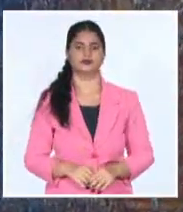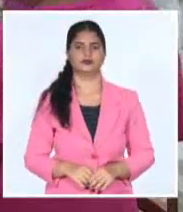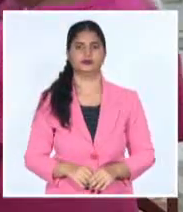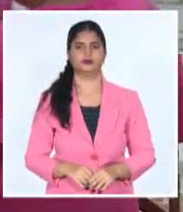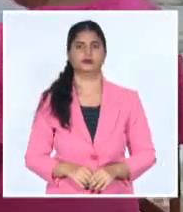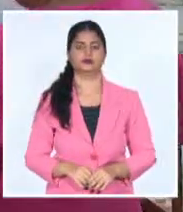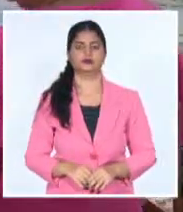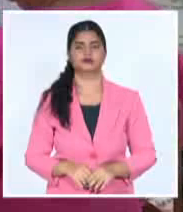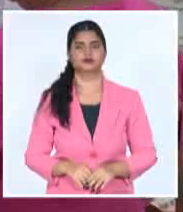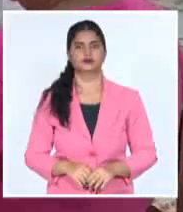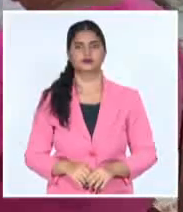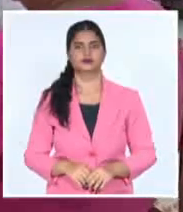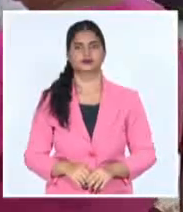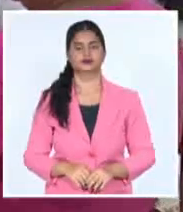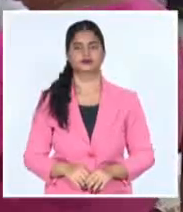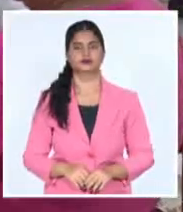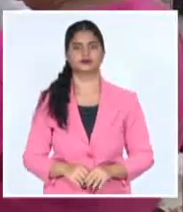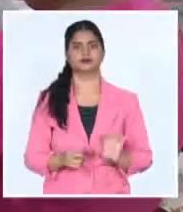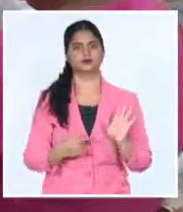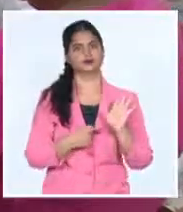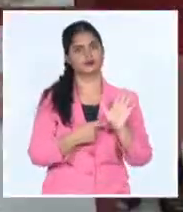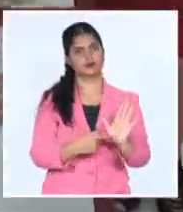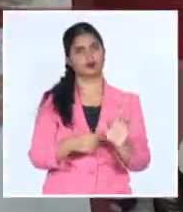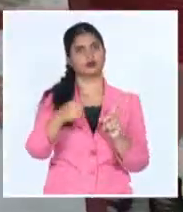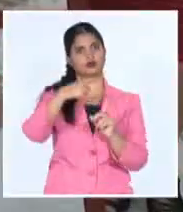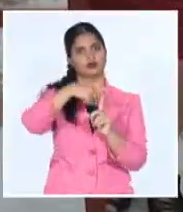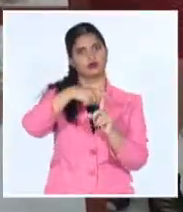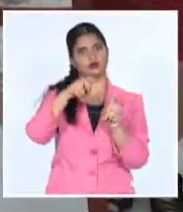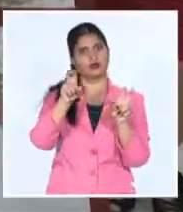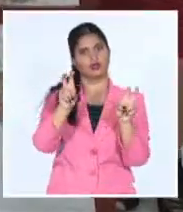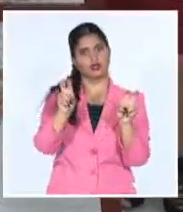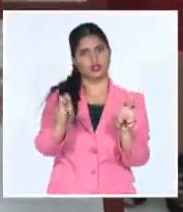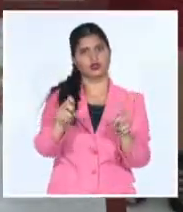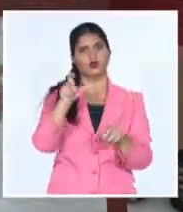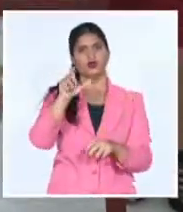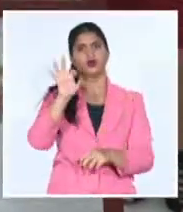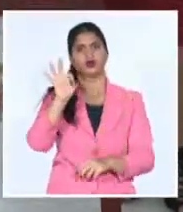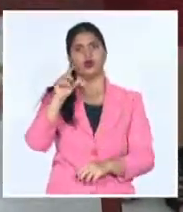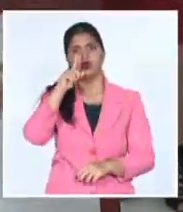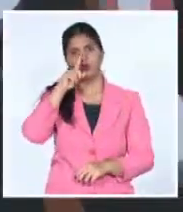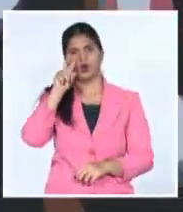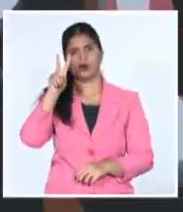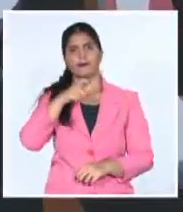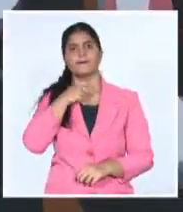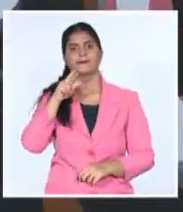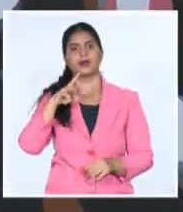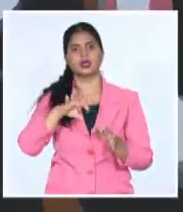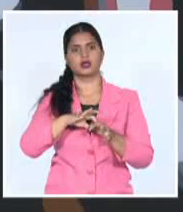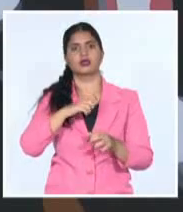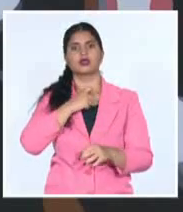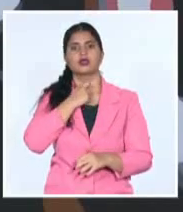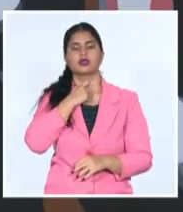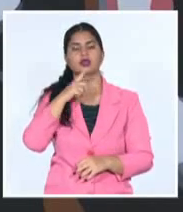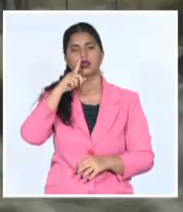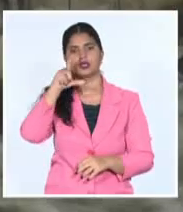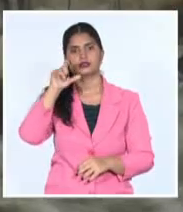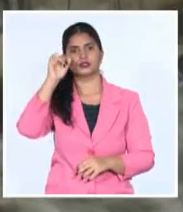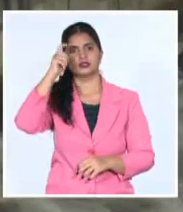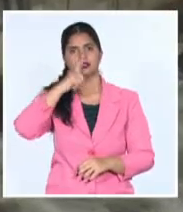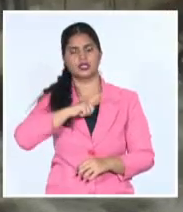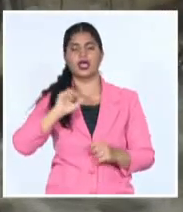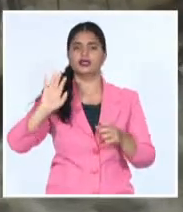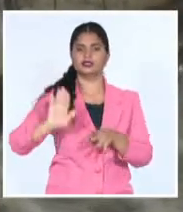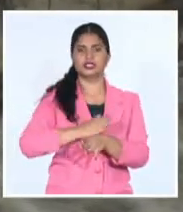Camagüey. La muestra colectiva titulada Convergencias acoge pinturas de Liliana Sánchez, Marta